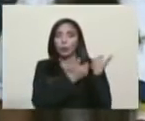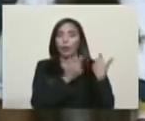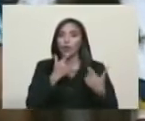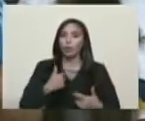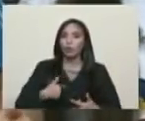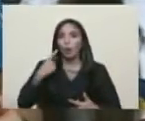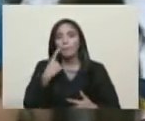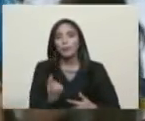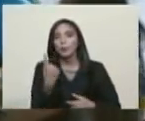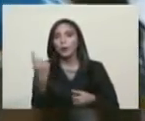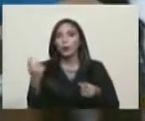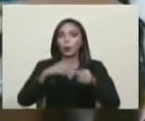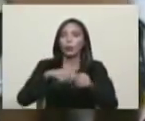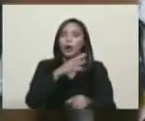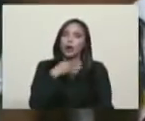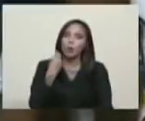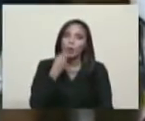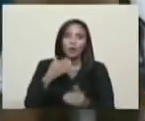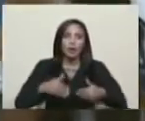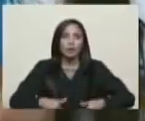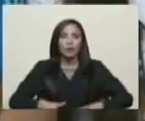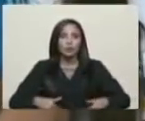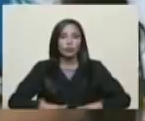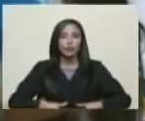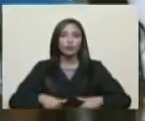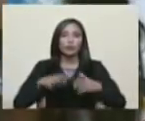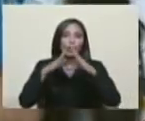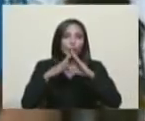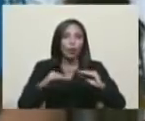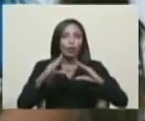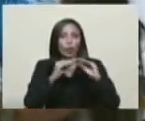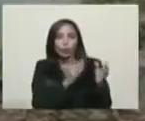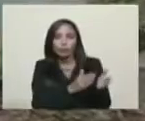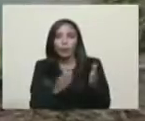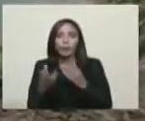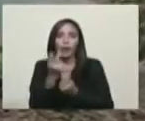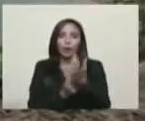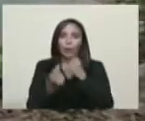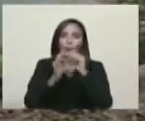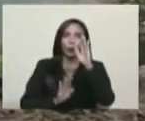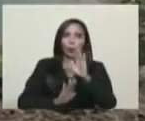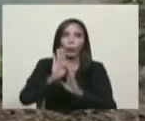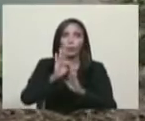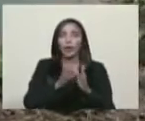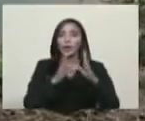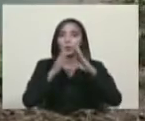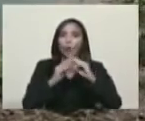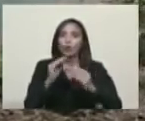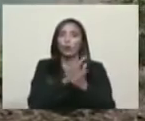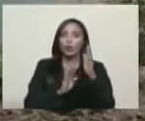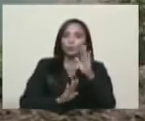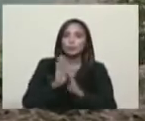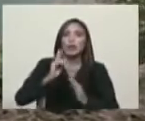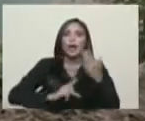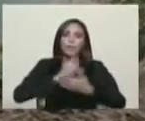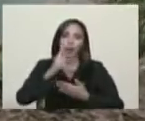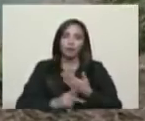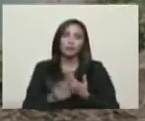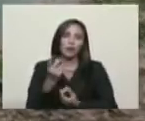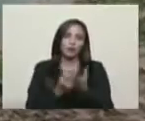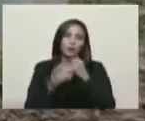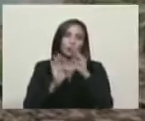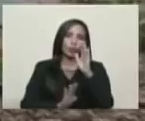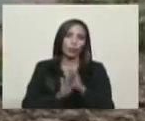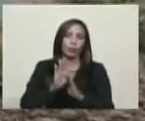lugar, incorporando a la juventud a todo el esfuerzo de la recuperación económica del país, el plan de recuperación, crecimiento y prosperidad económica.